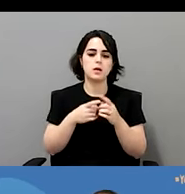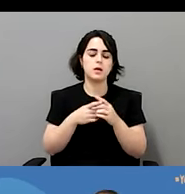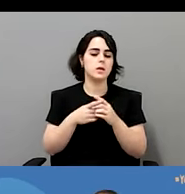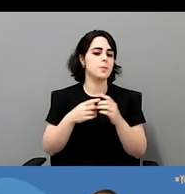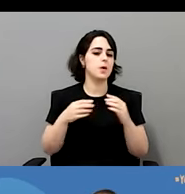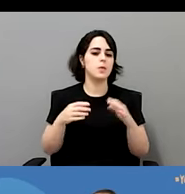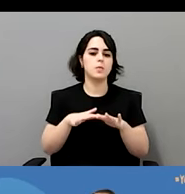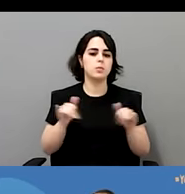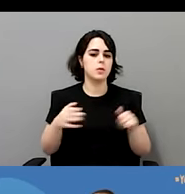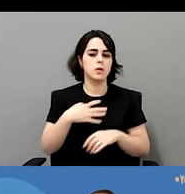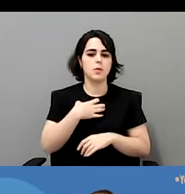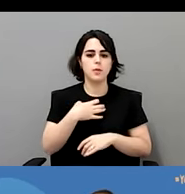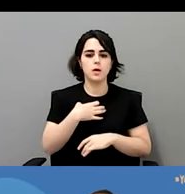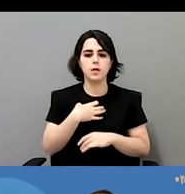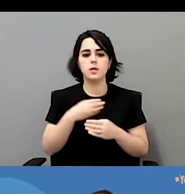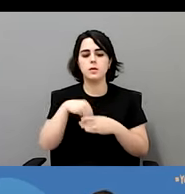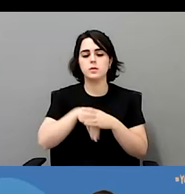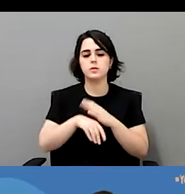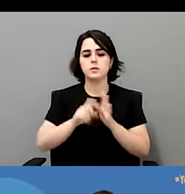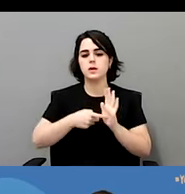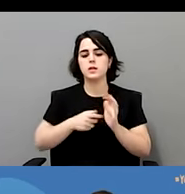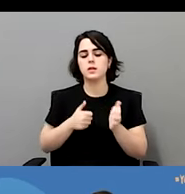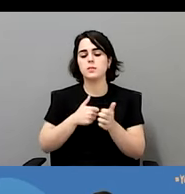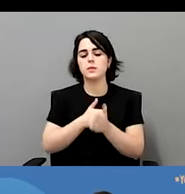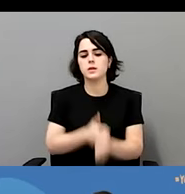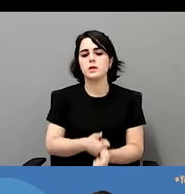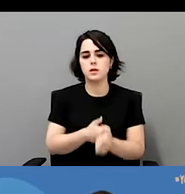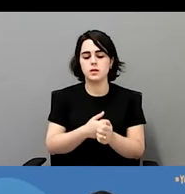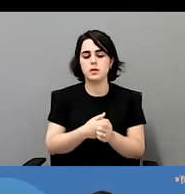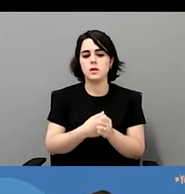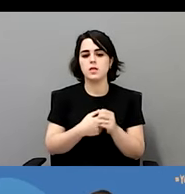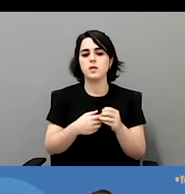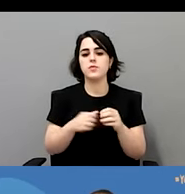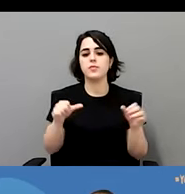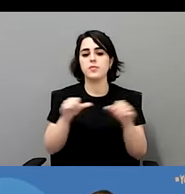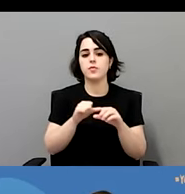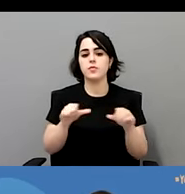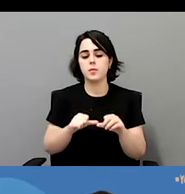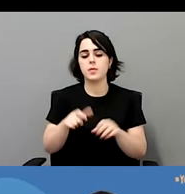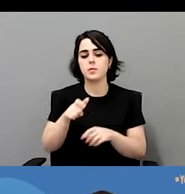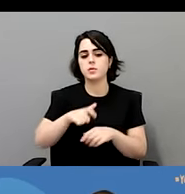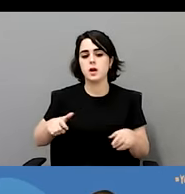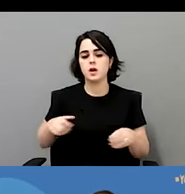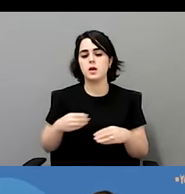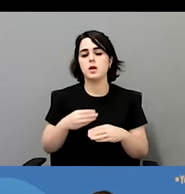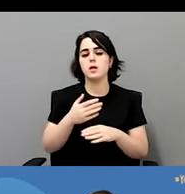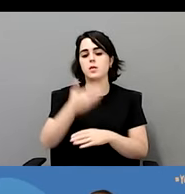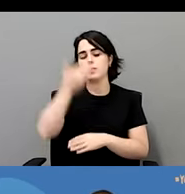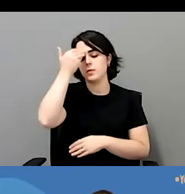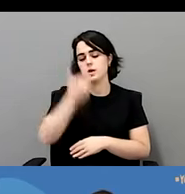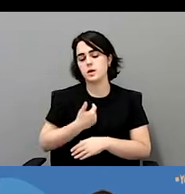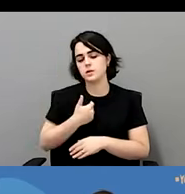de forma que todas las personas con parálisis cerebral,